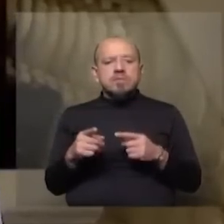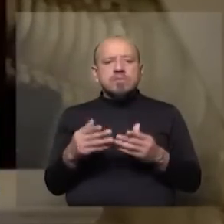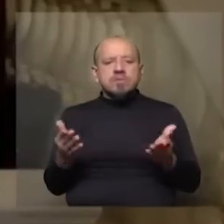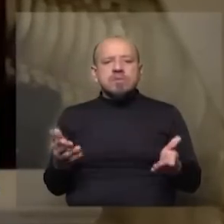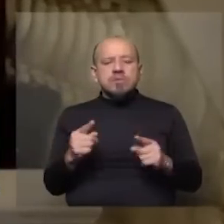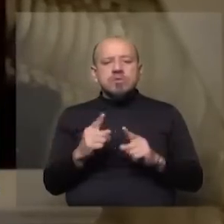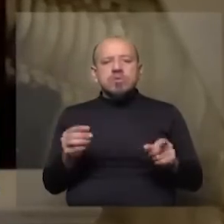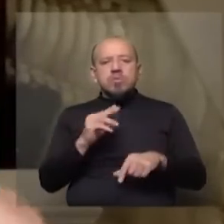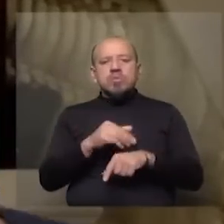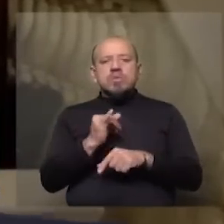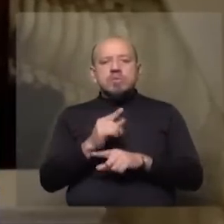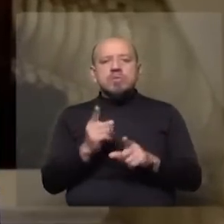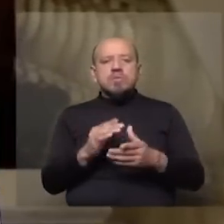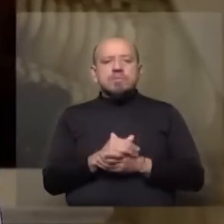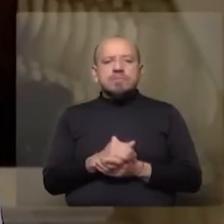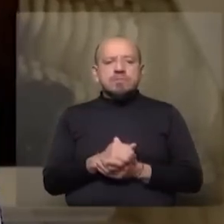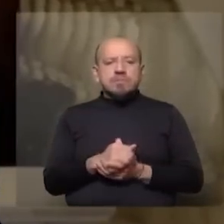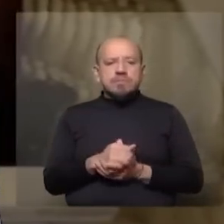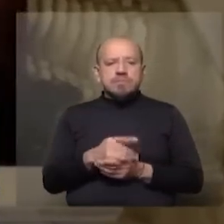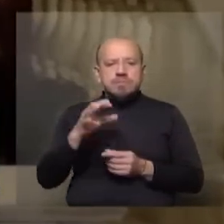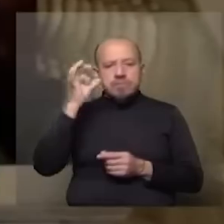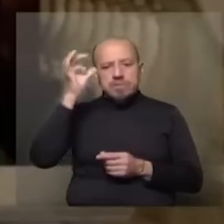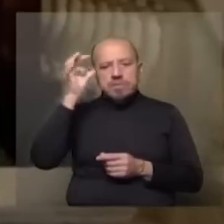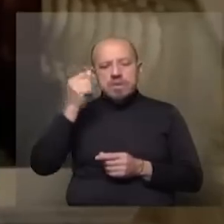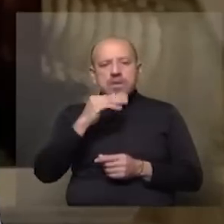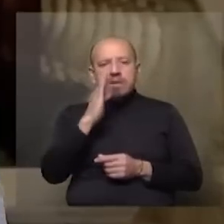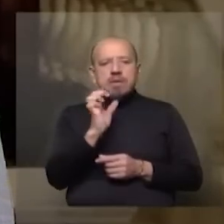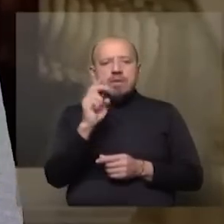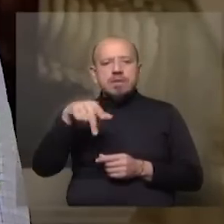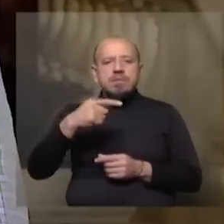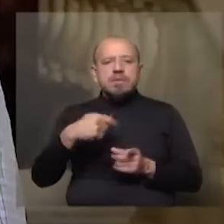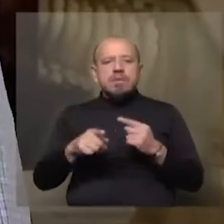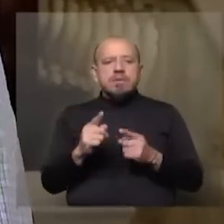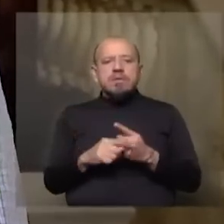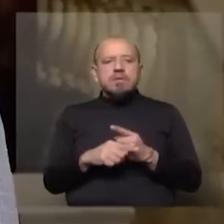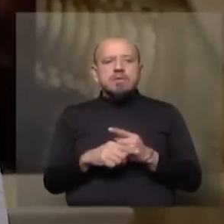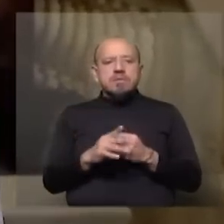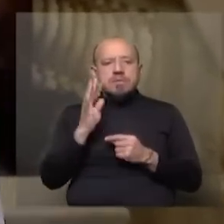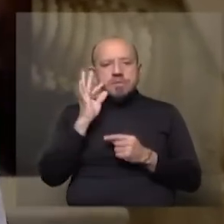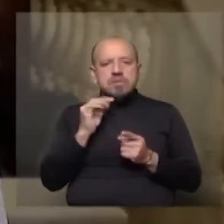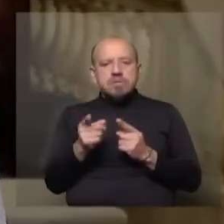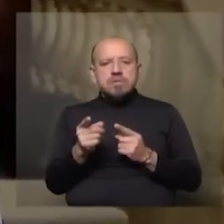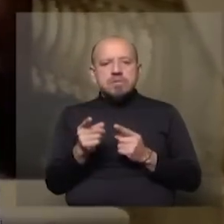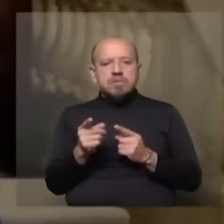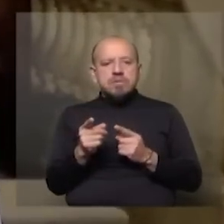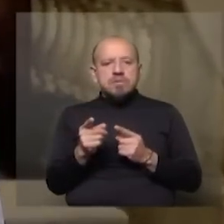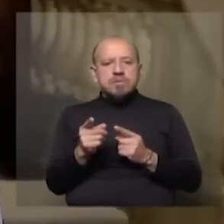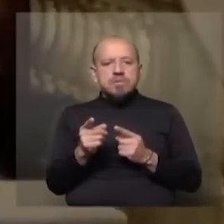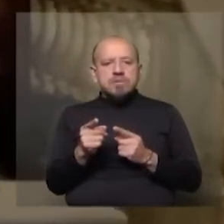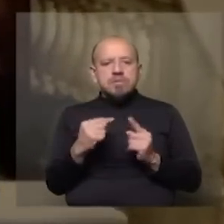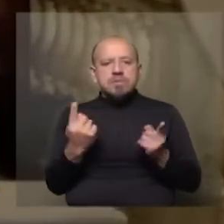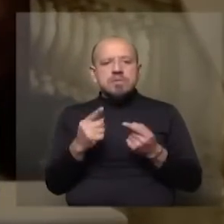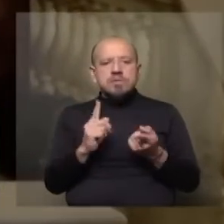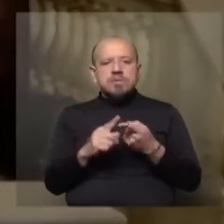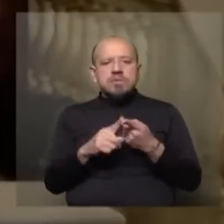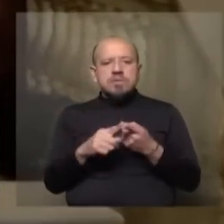utilizan días atrás el senador Peña manejaba justamente en la convención de ciudadanos la posibilidad de distintos escenarios y y de acuerdo a la